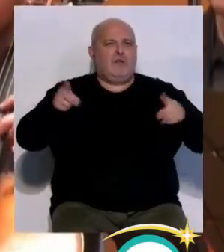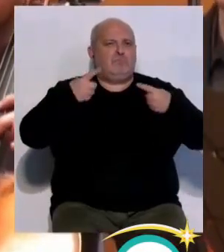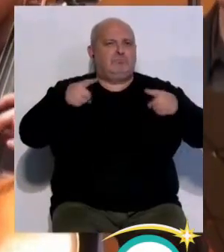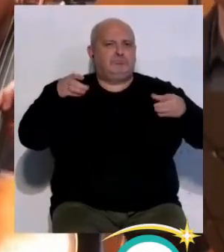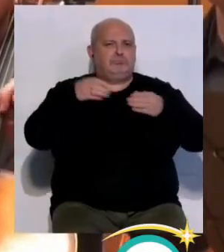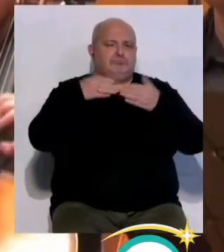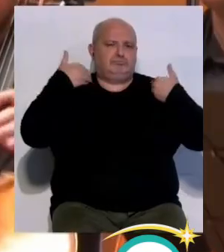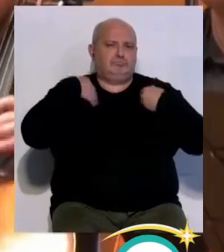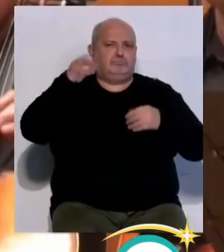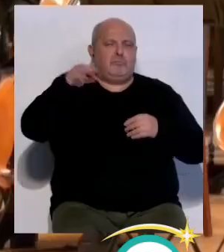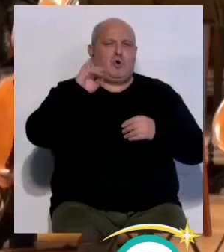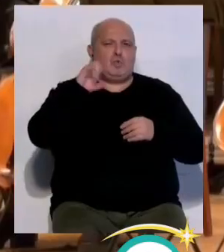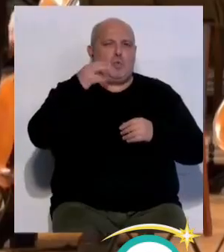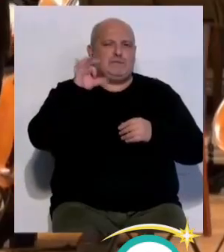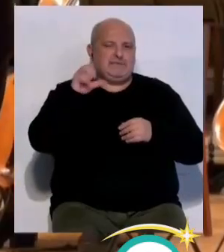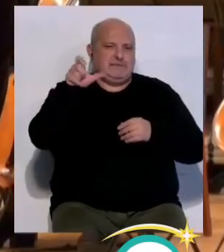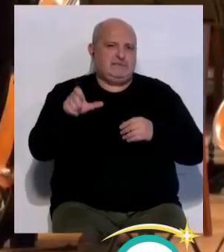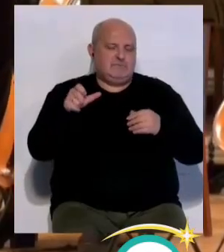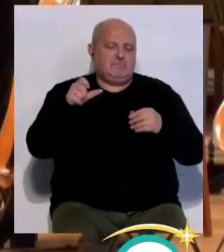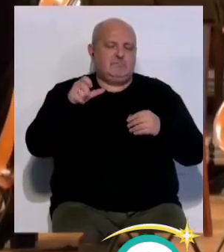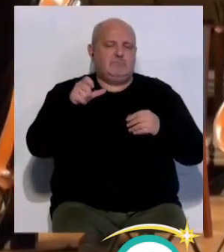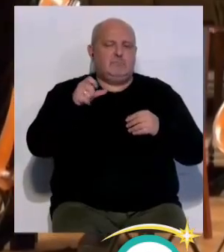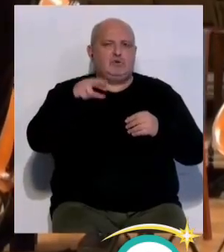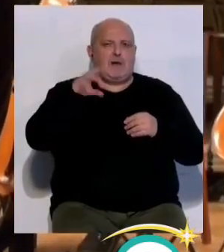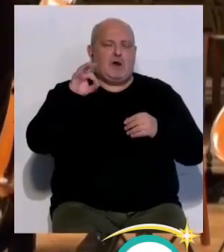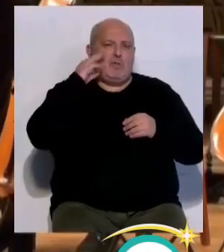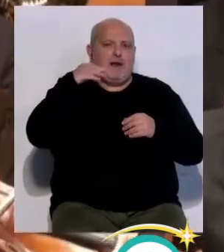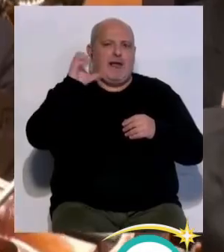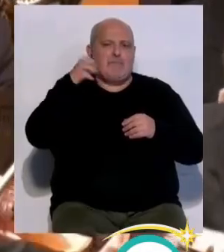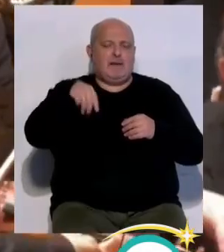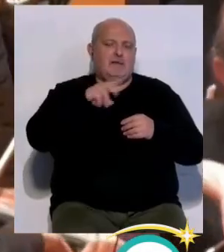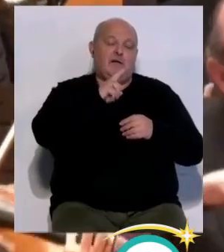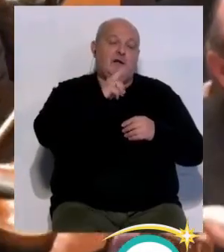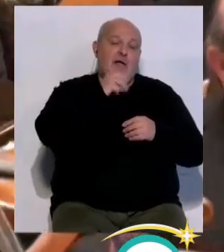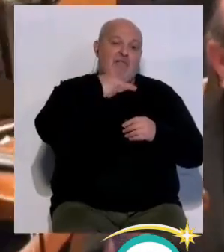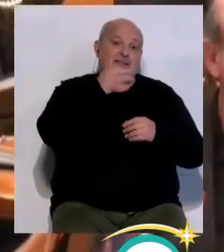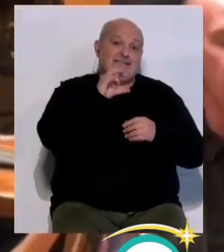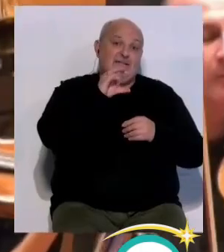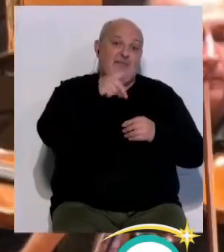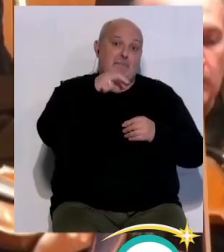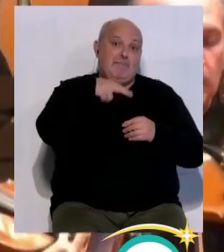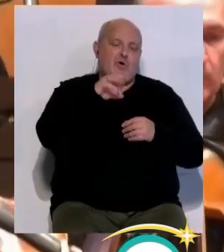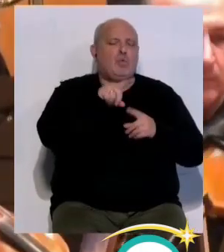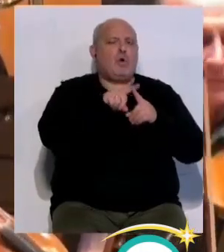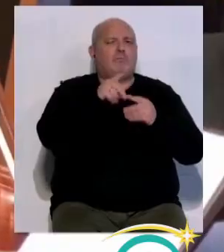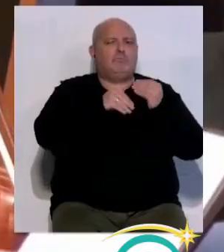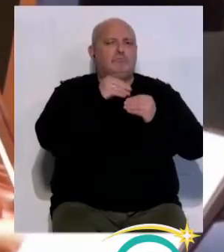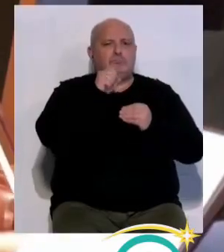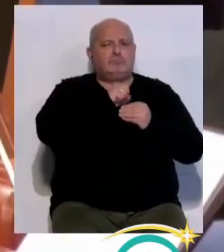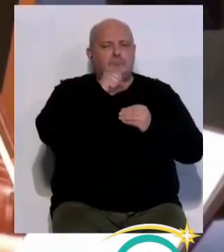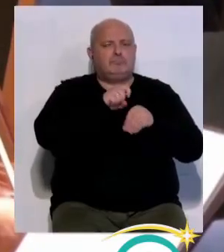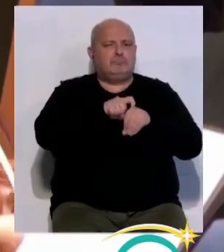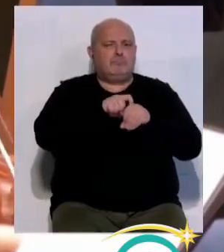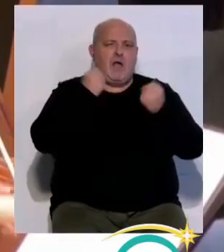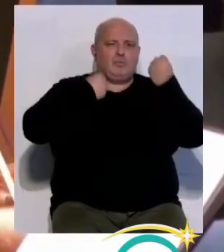Tempo, bajo la batuta de José Luis López Aranda, la soprano Carmen Patiño y el barítono Andrés del Pino, deleitaron al público con